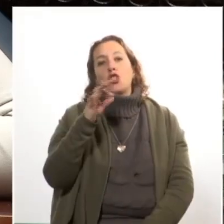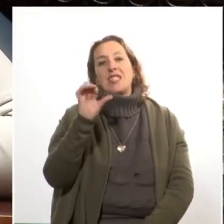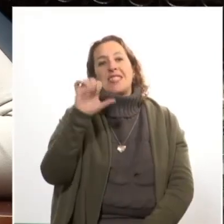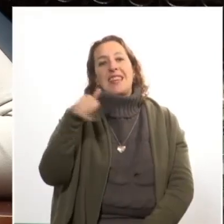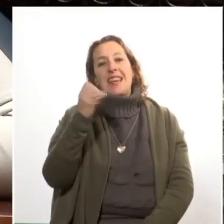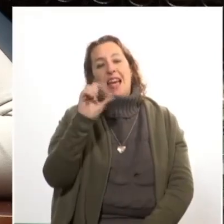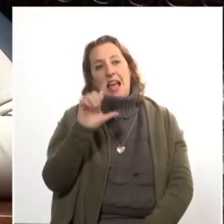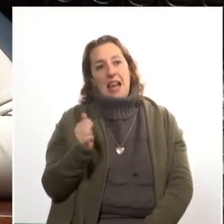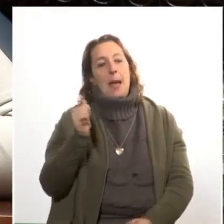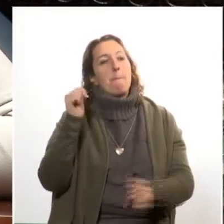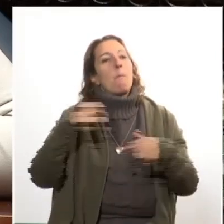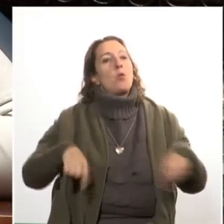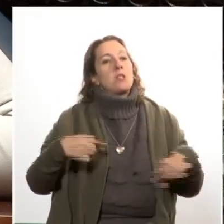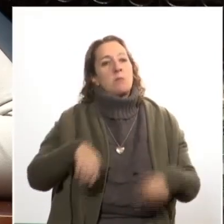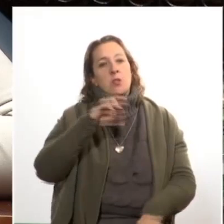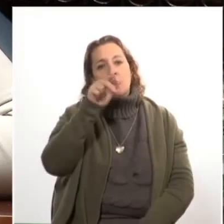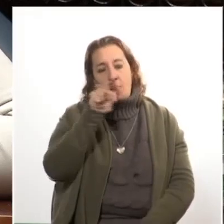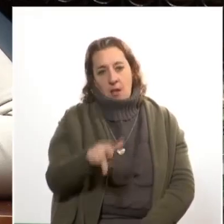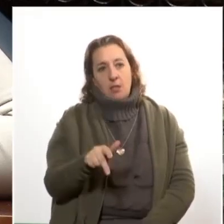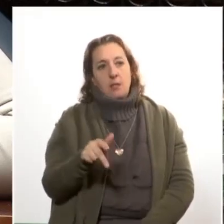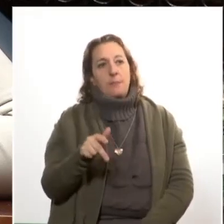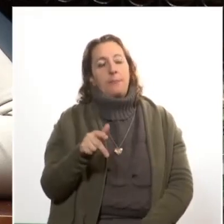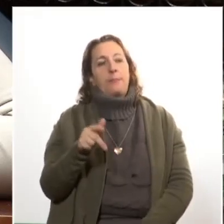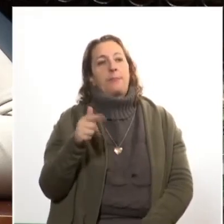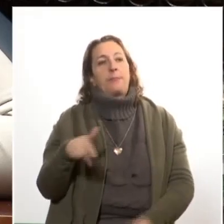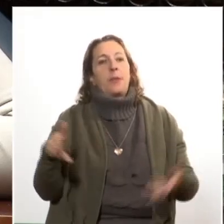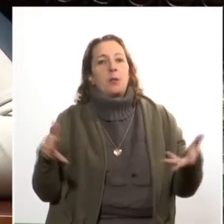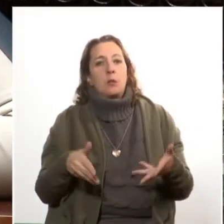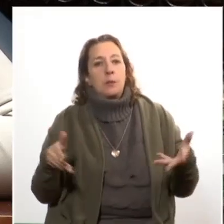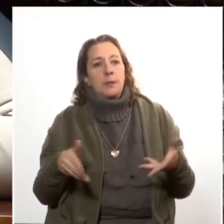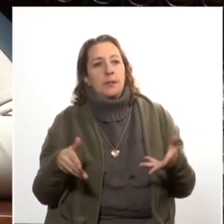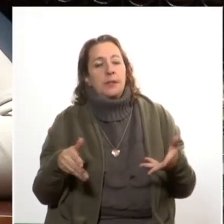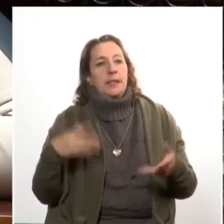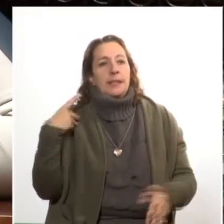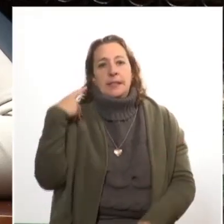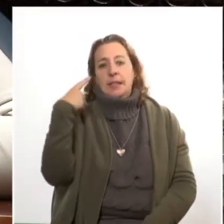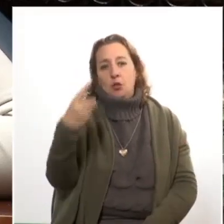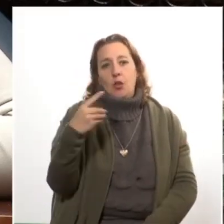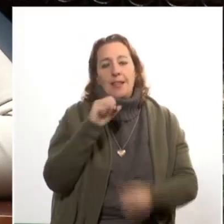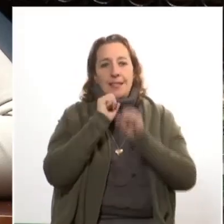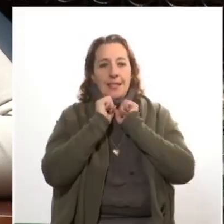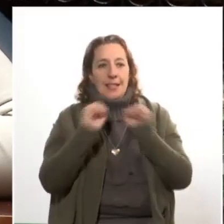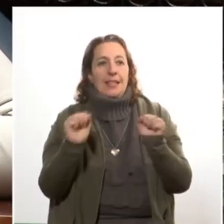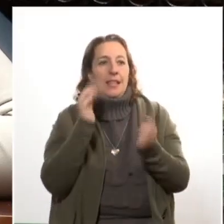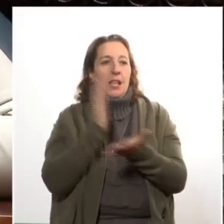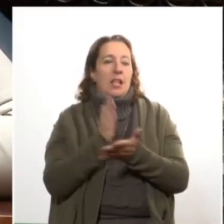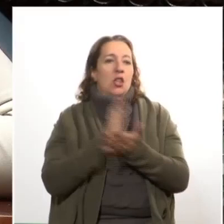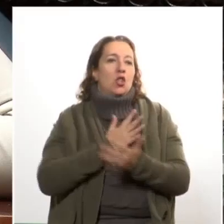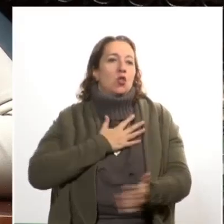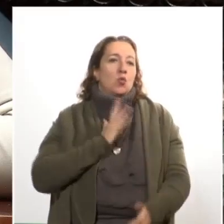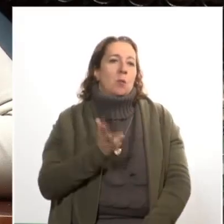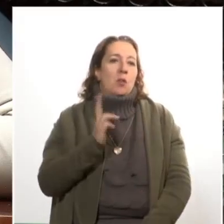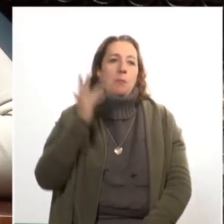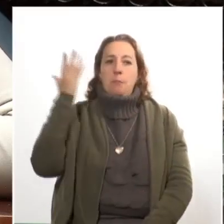y la cuenta Montevideo también entre sus ciudadanas ilustres. Actualmente es la directora de la Secretaría de los Derechos Humanos para el